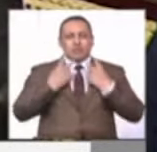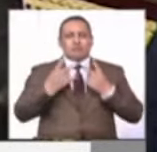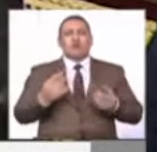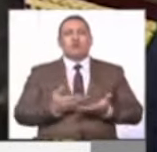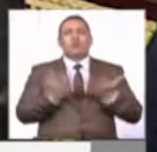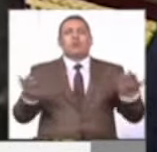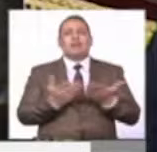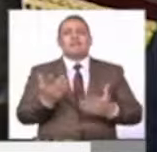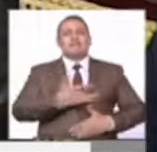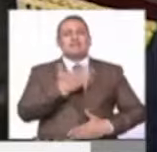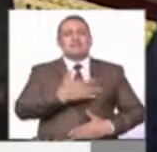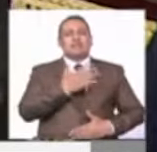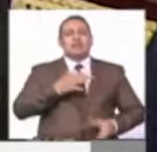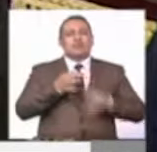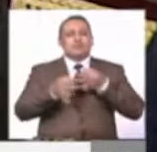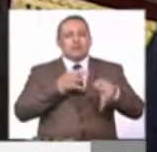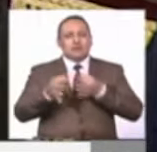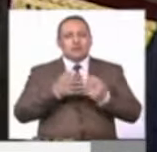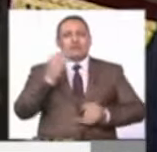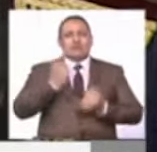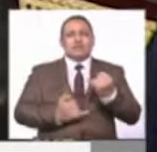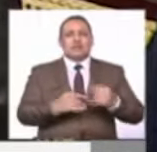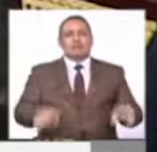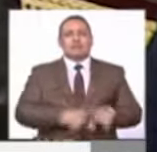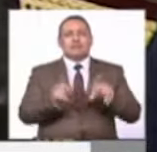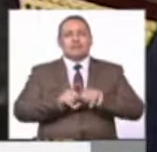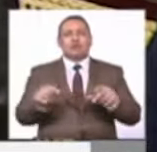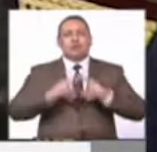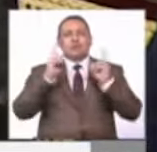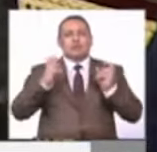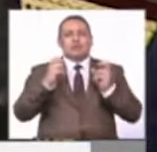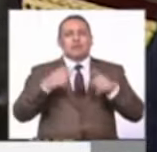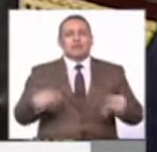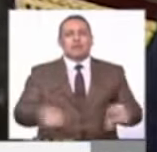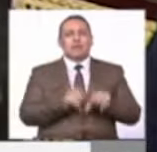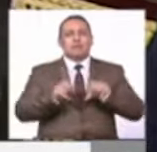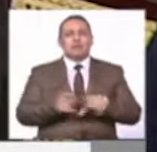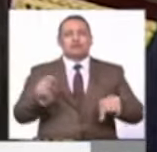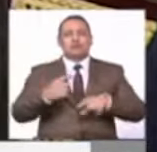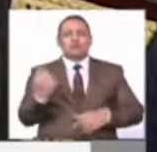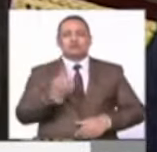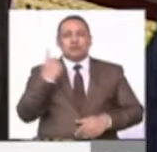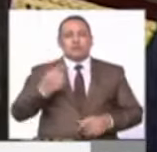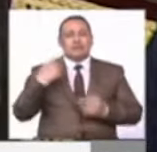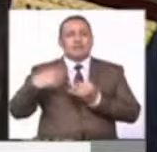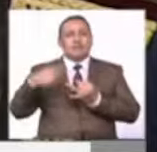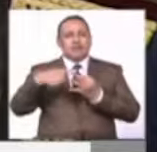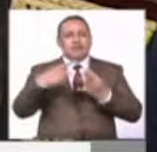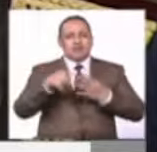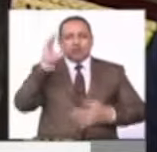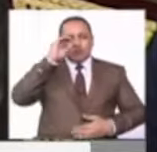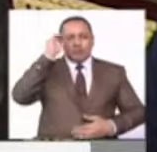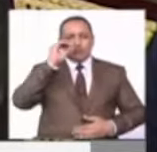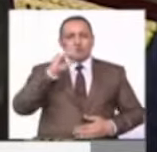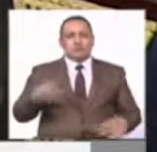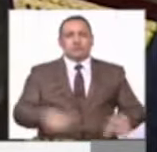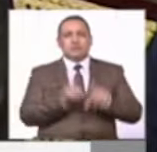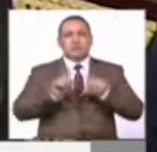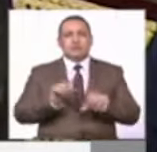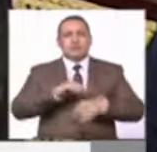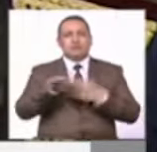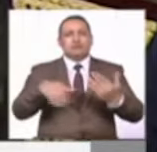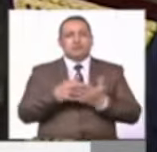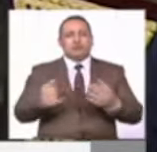ser el sentido interpretativo final sobre el tema controversia solo exist posturas distintas al respecto todas